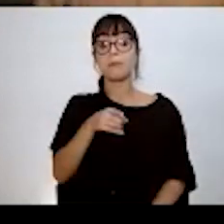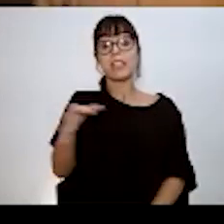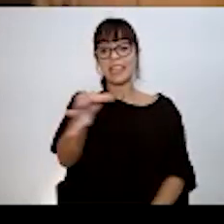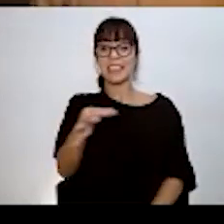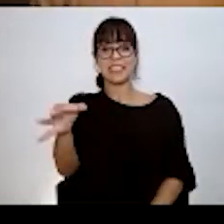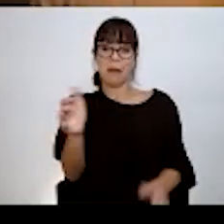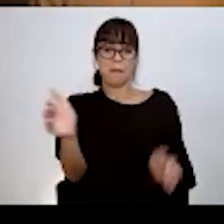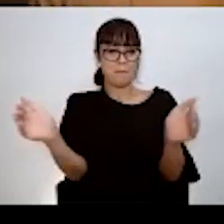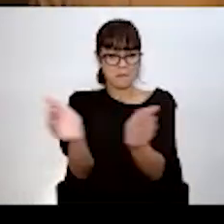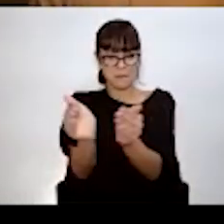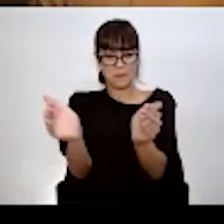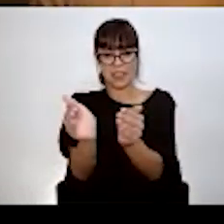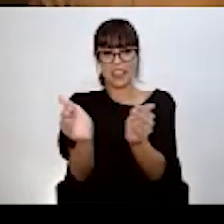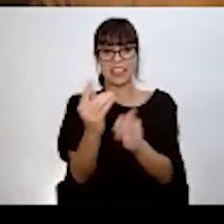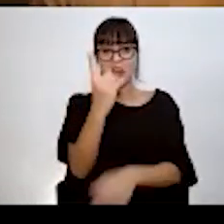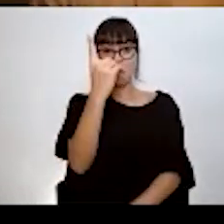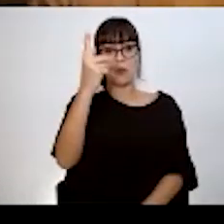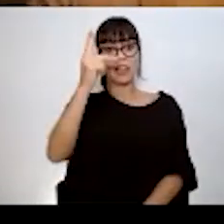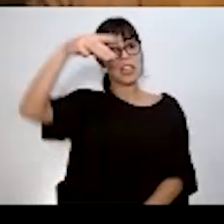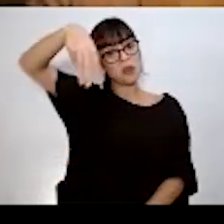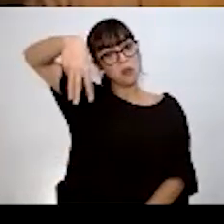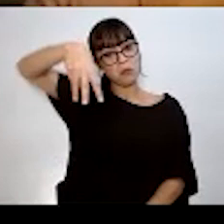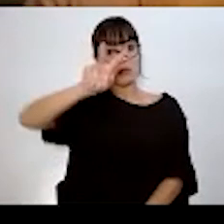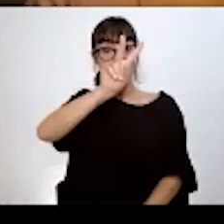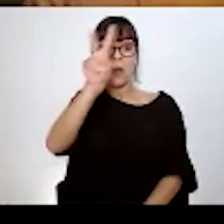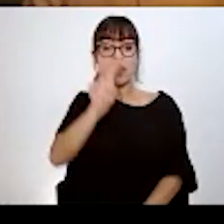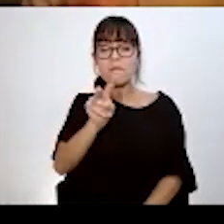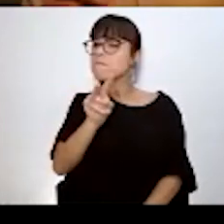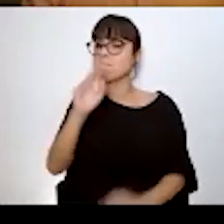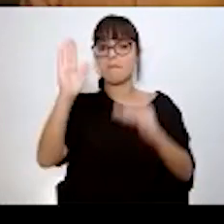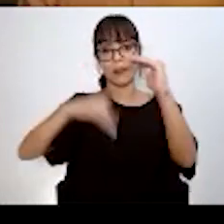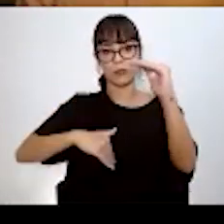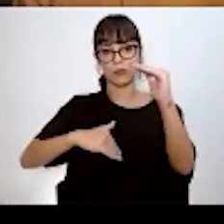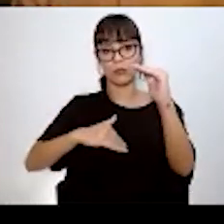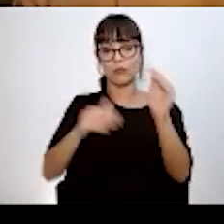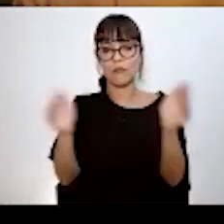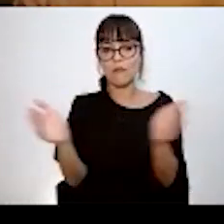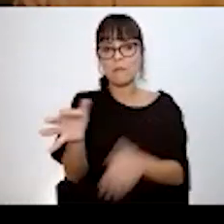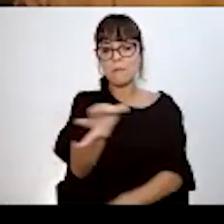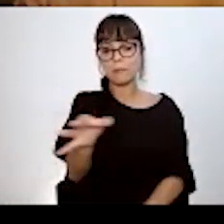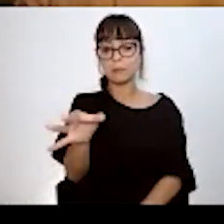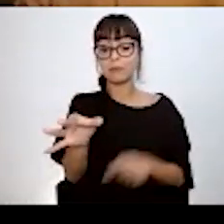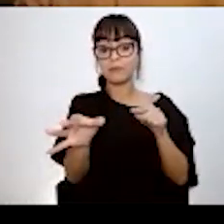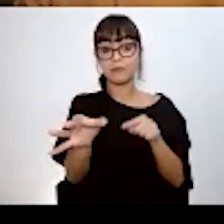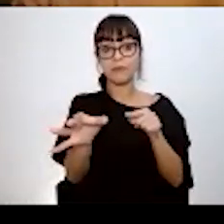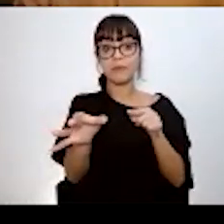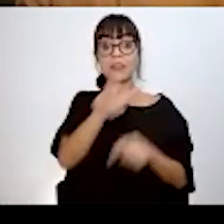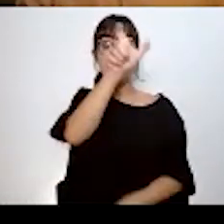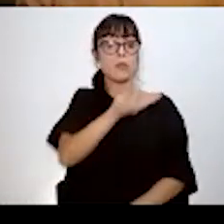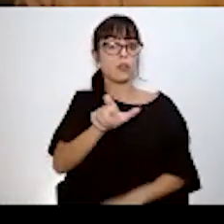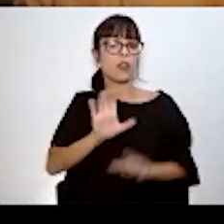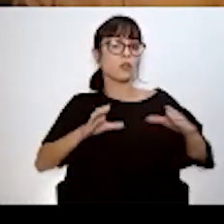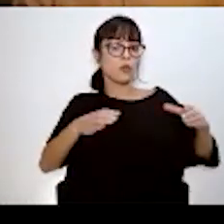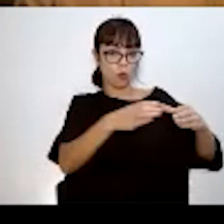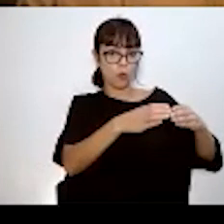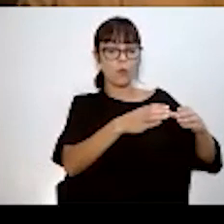dimensiones, de menos de 1 km², lo que nos encontramos es que un grupo de personas, un grupo de